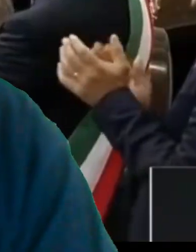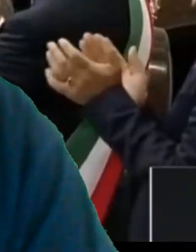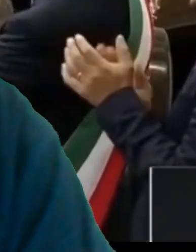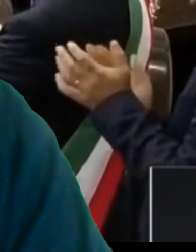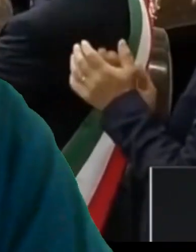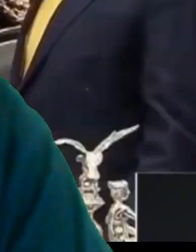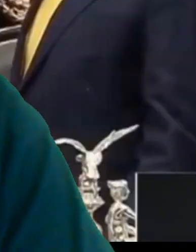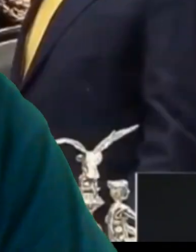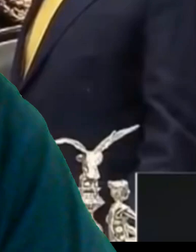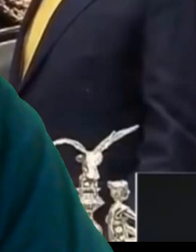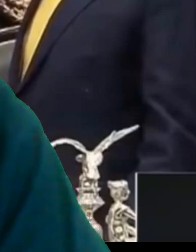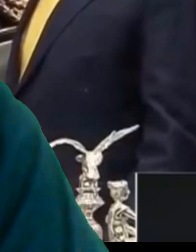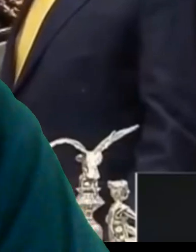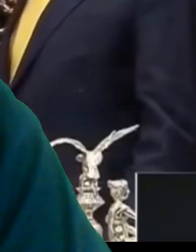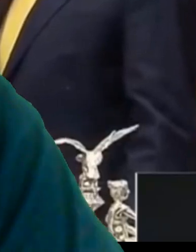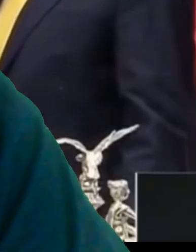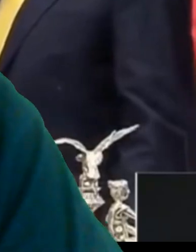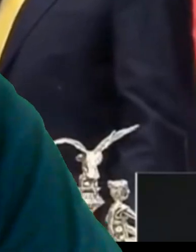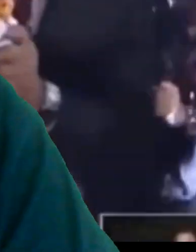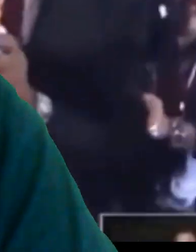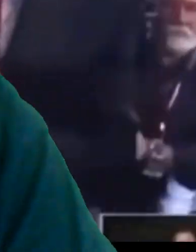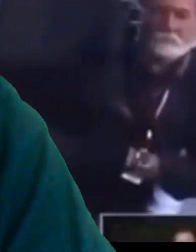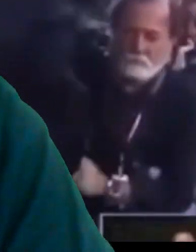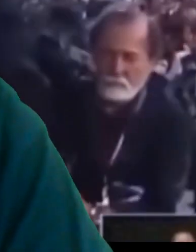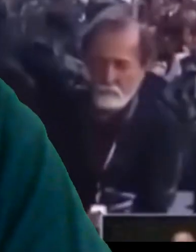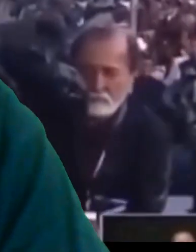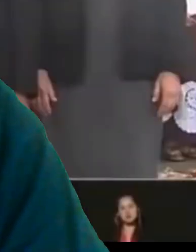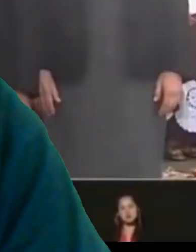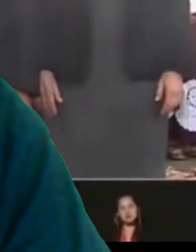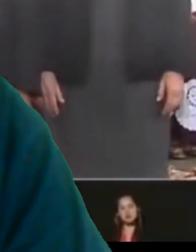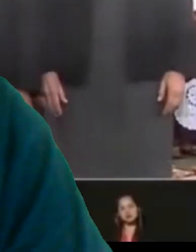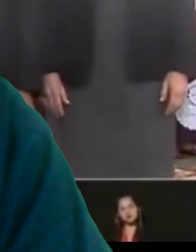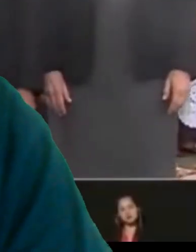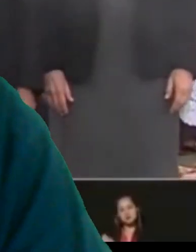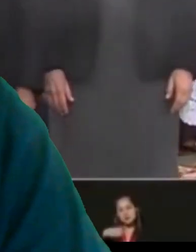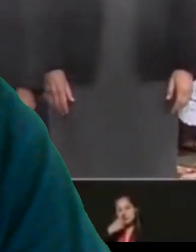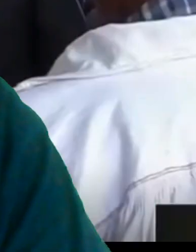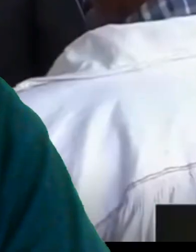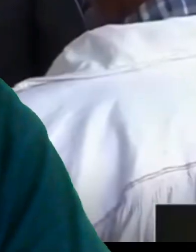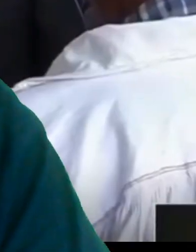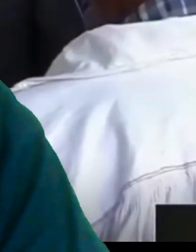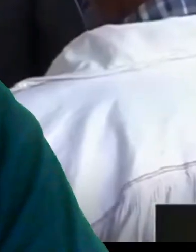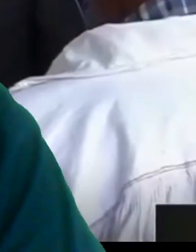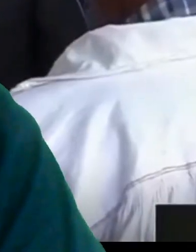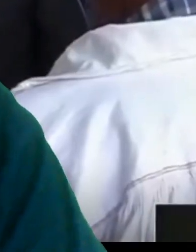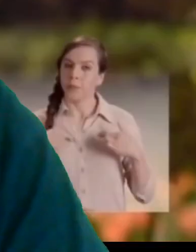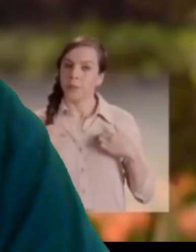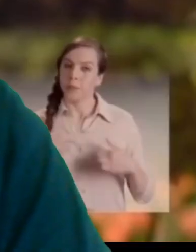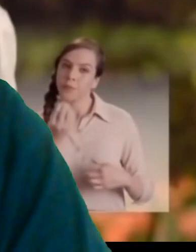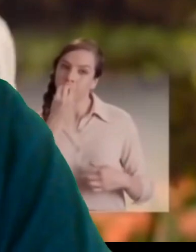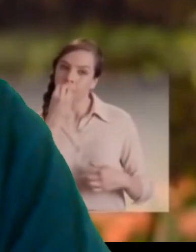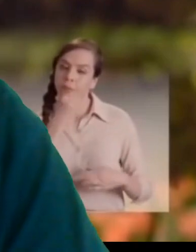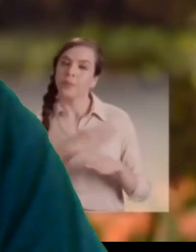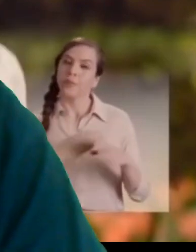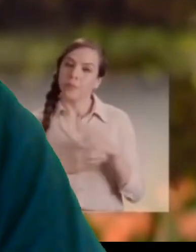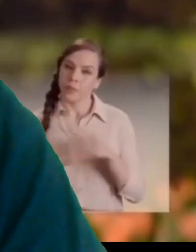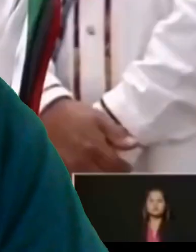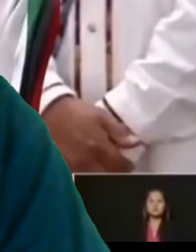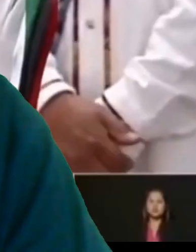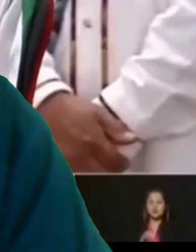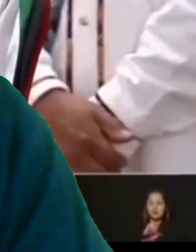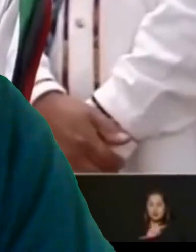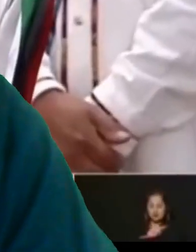para funcionar. Tanto carros, que cada vez es menos, pero pues para muchas otras industrias se utiliza el